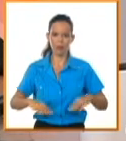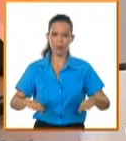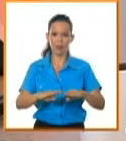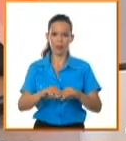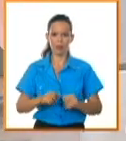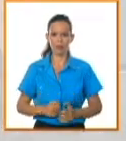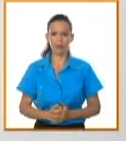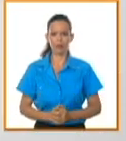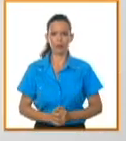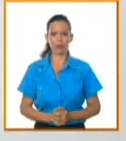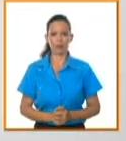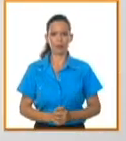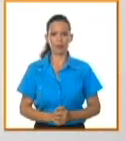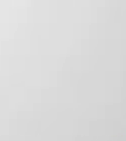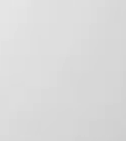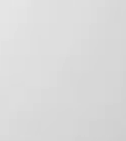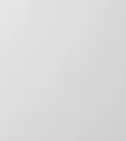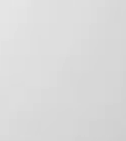gracias